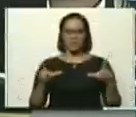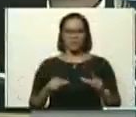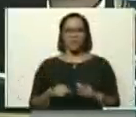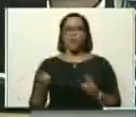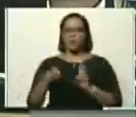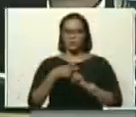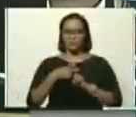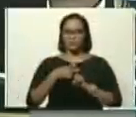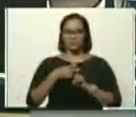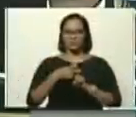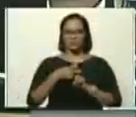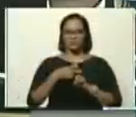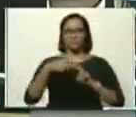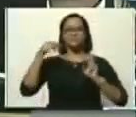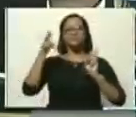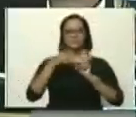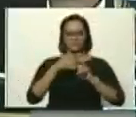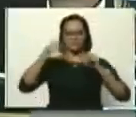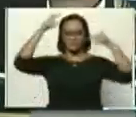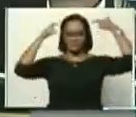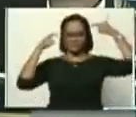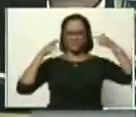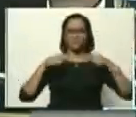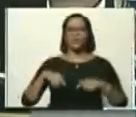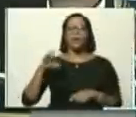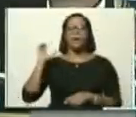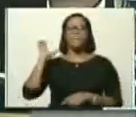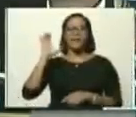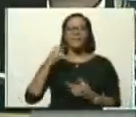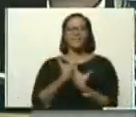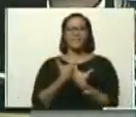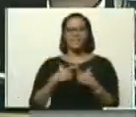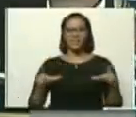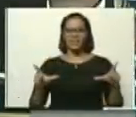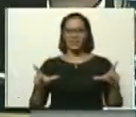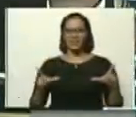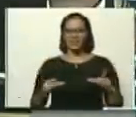Numeral Chávez es patria libre.